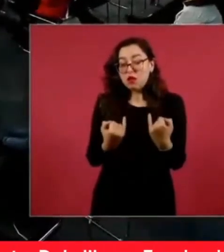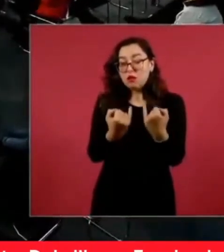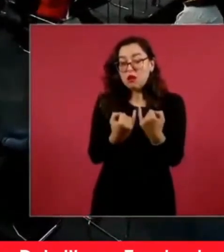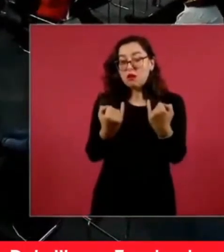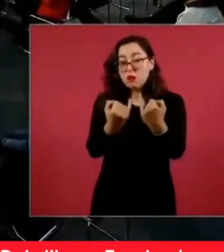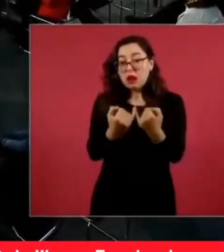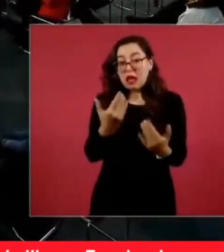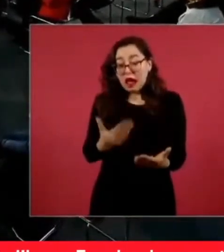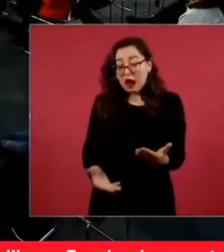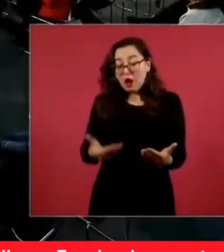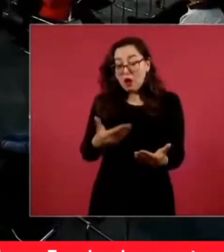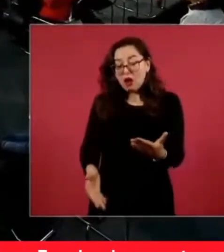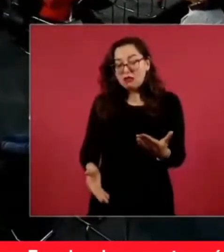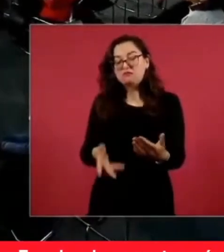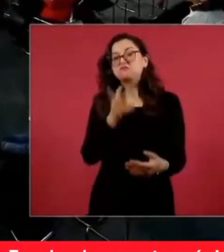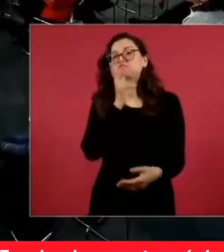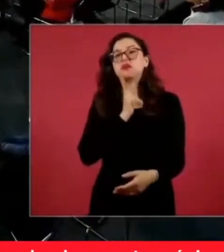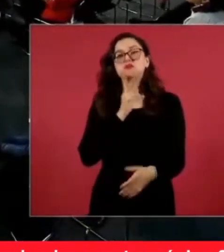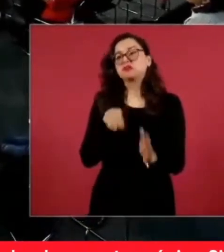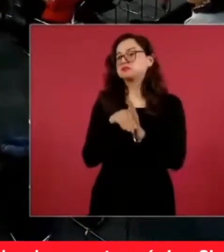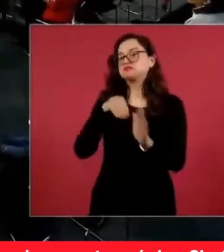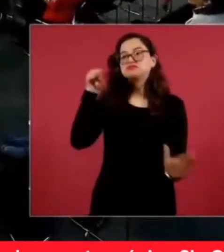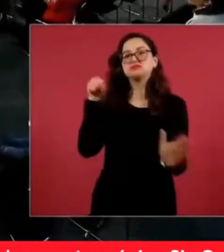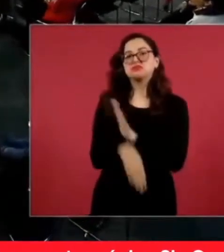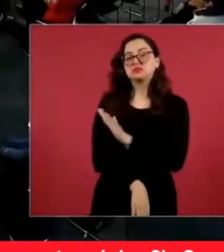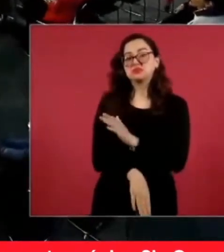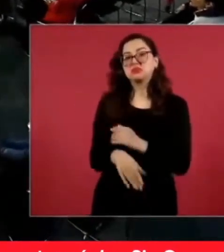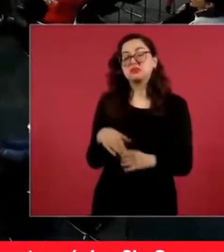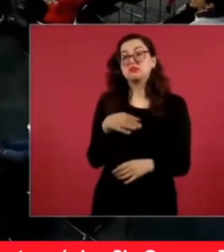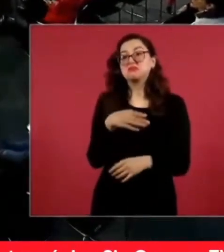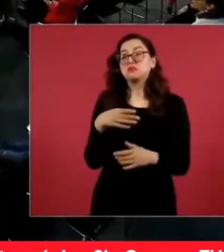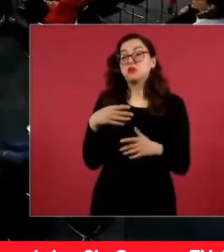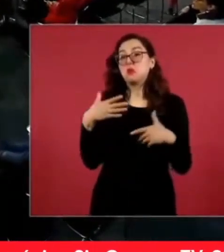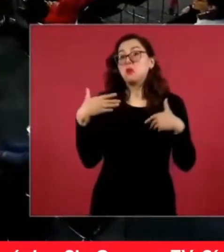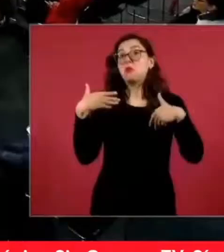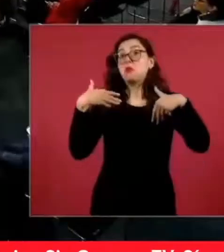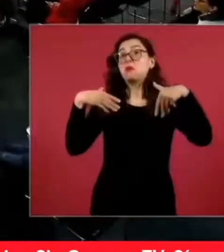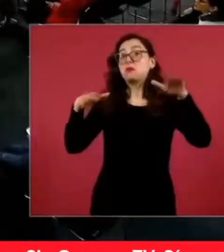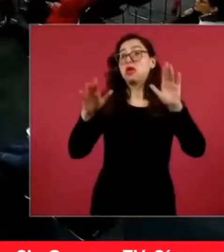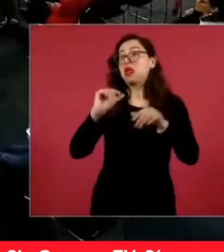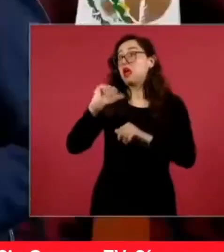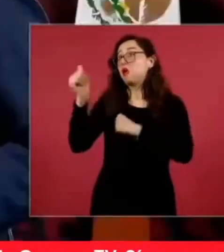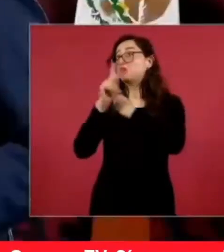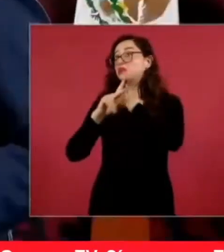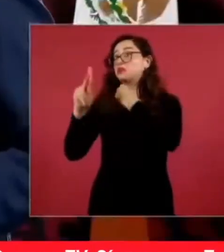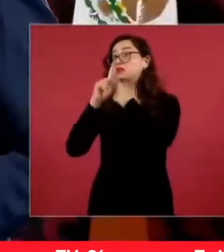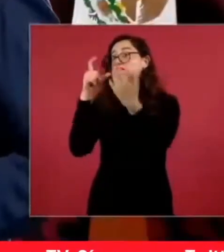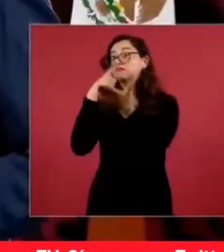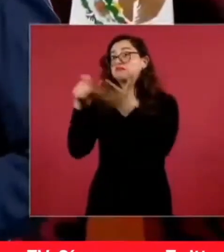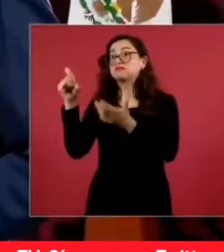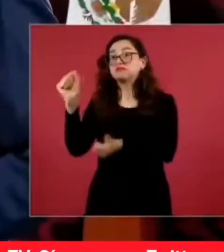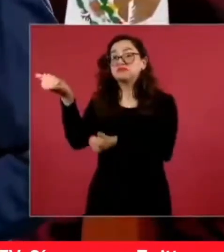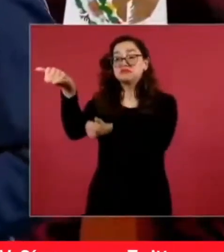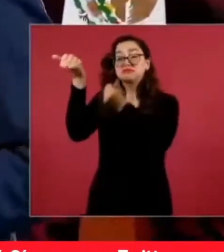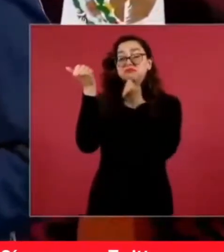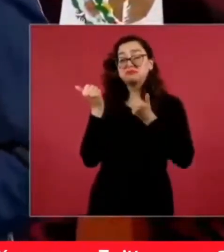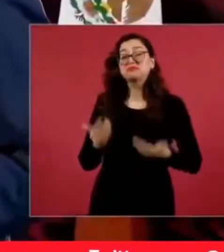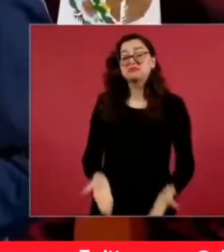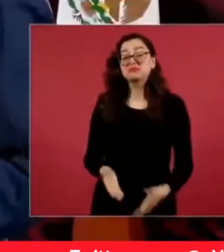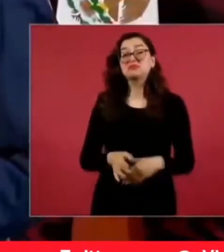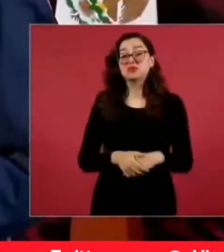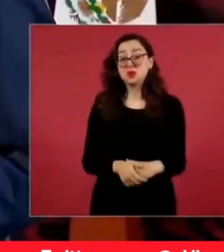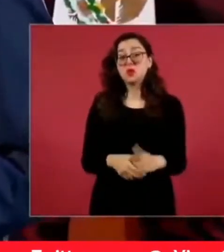la gráfica de Pemex, de producción de petróleo? Es que hay que estar